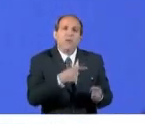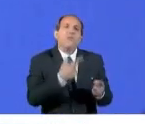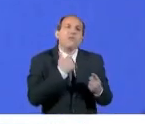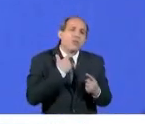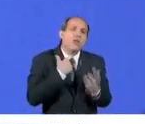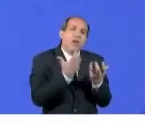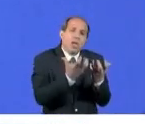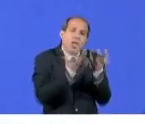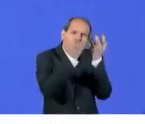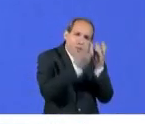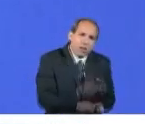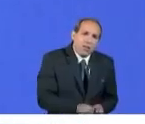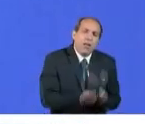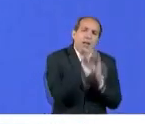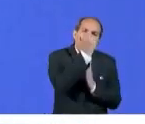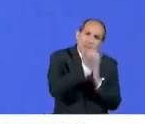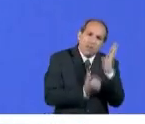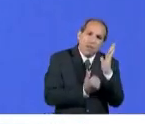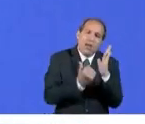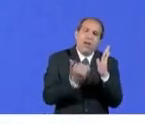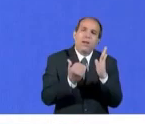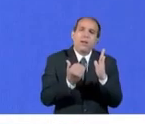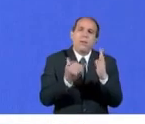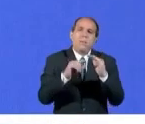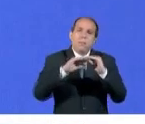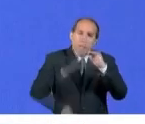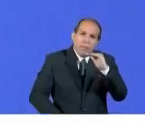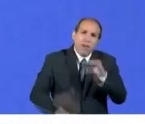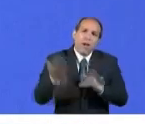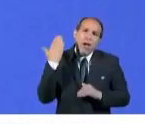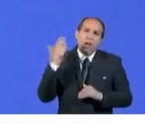menor a la inicialmente prevista.